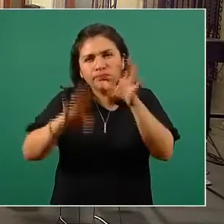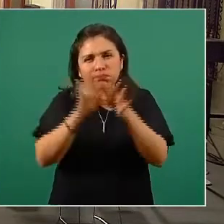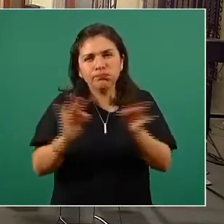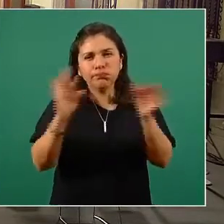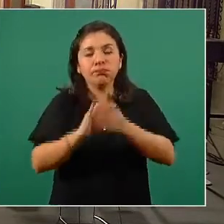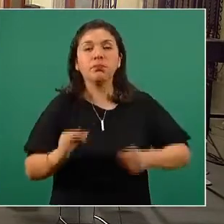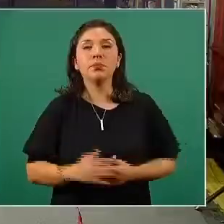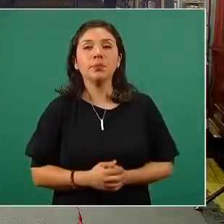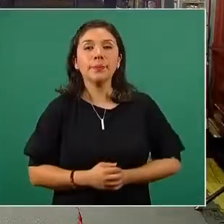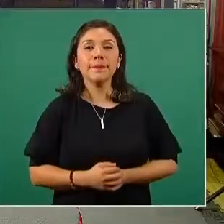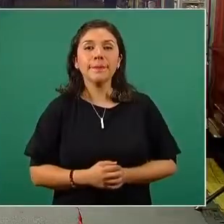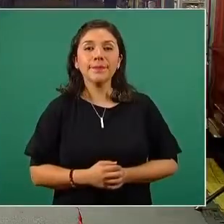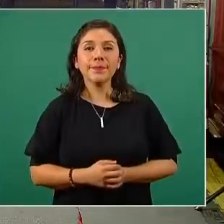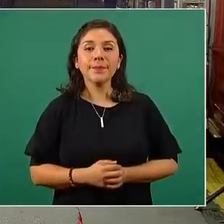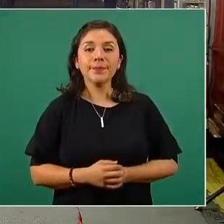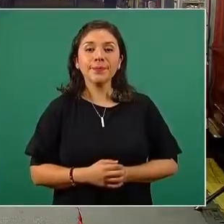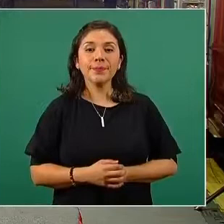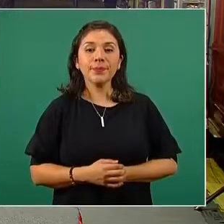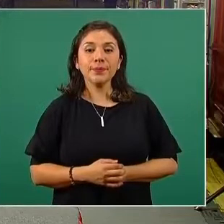Adelante, por favor.